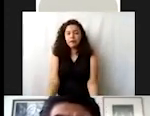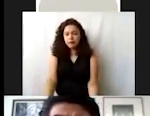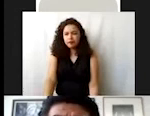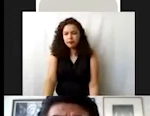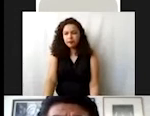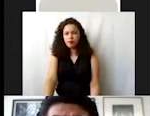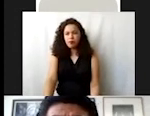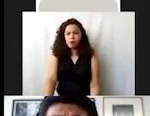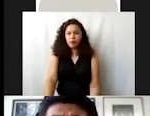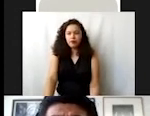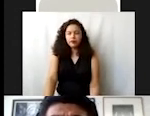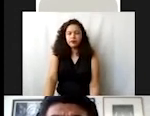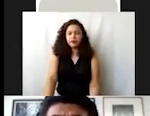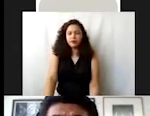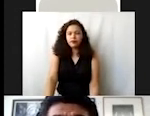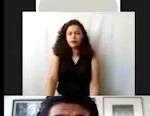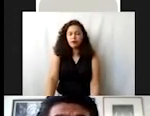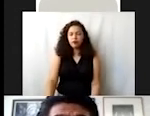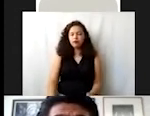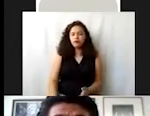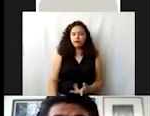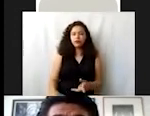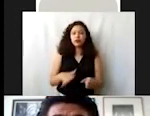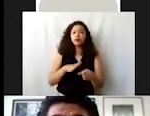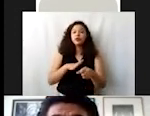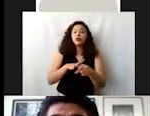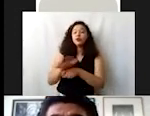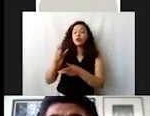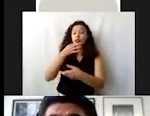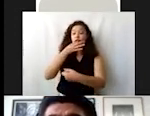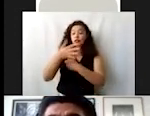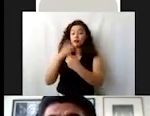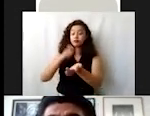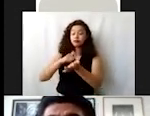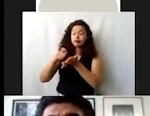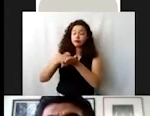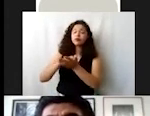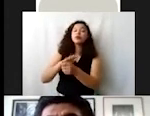Entonces, ¿cuál fue el pronunciamiento? ¿Sí?